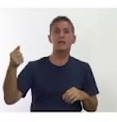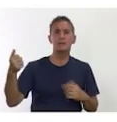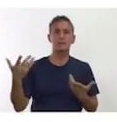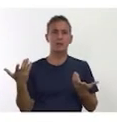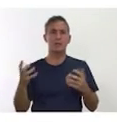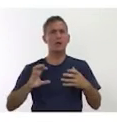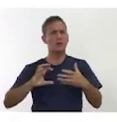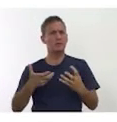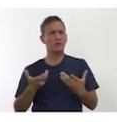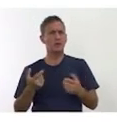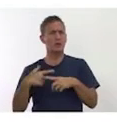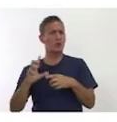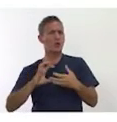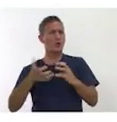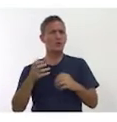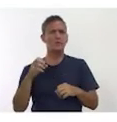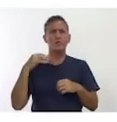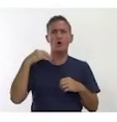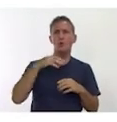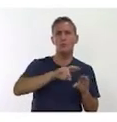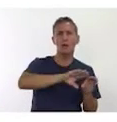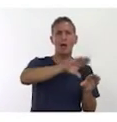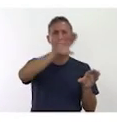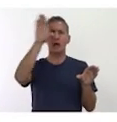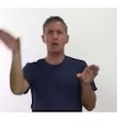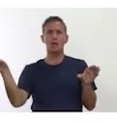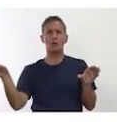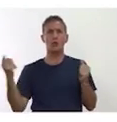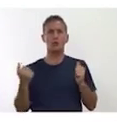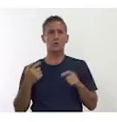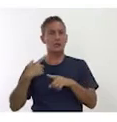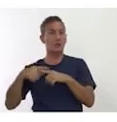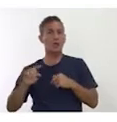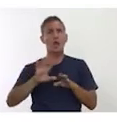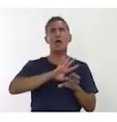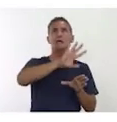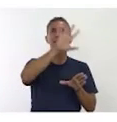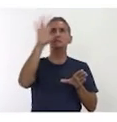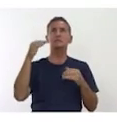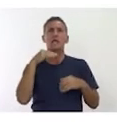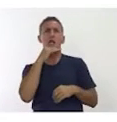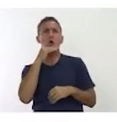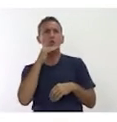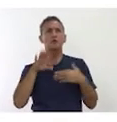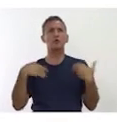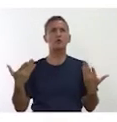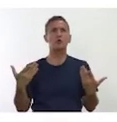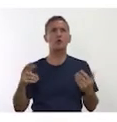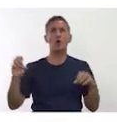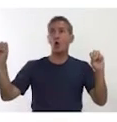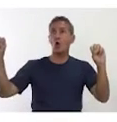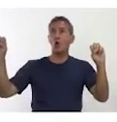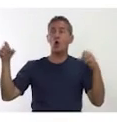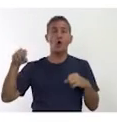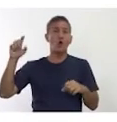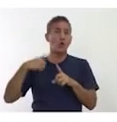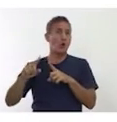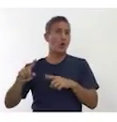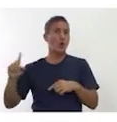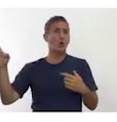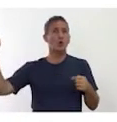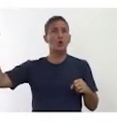iris? ¿Y el cielo? ¿Por qué es azul? ¿Cómo se obtiene la luz blanca? Esas